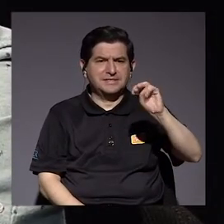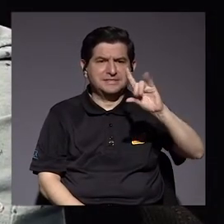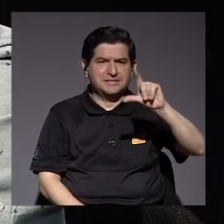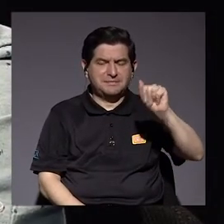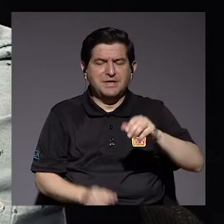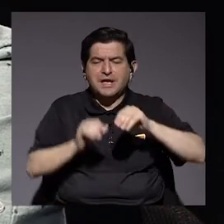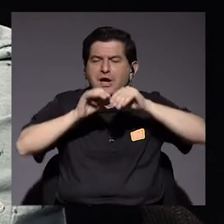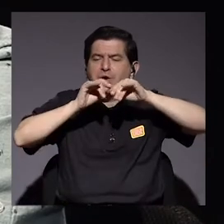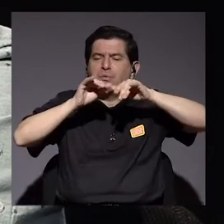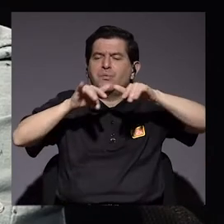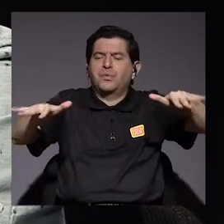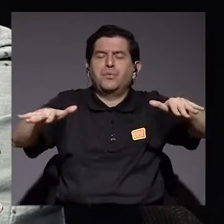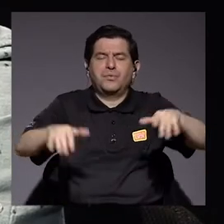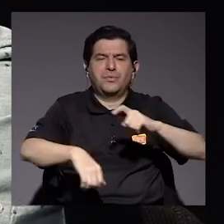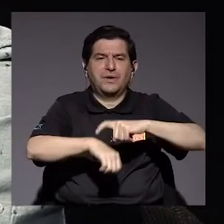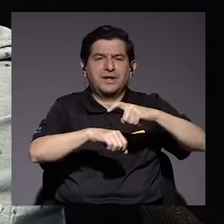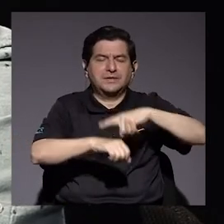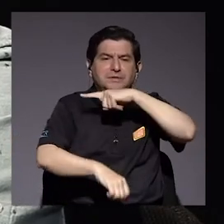Uh-huh.